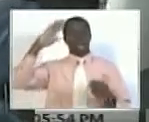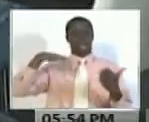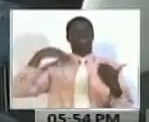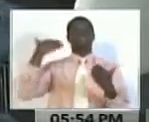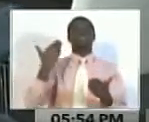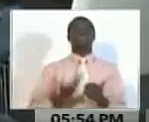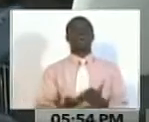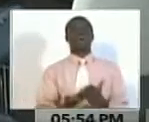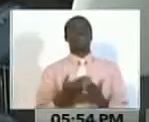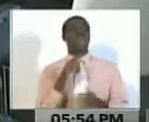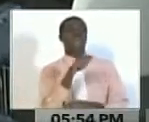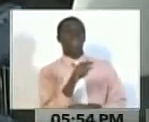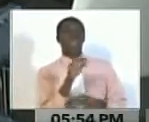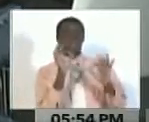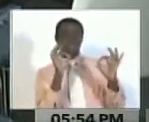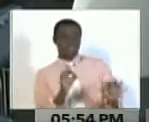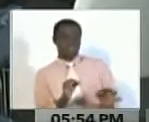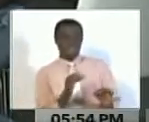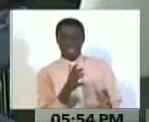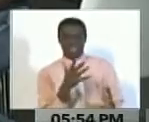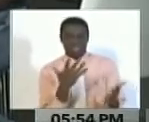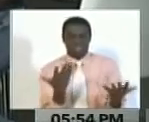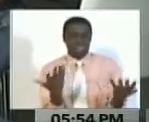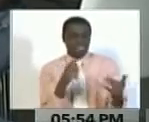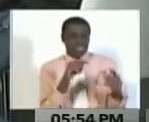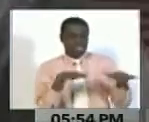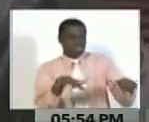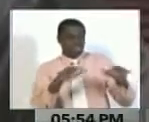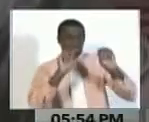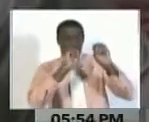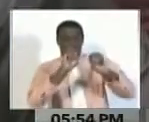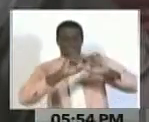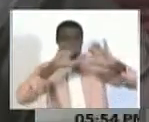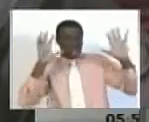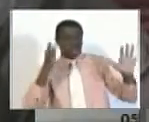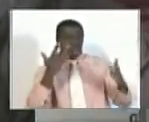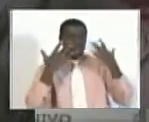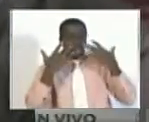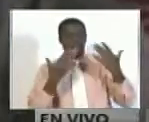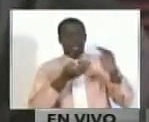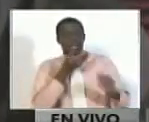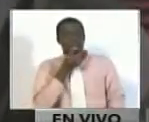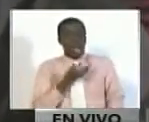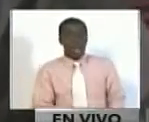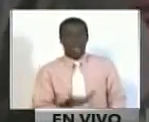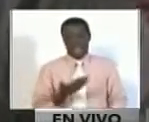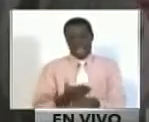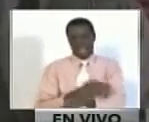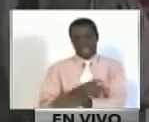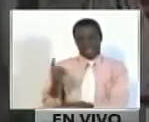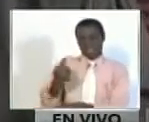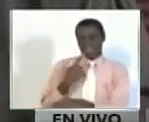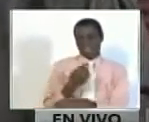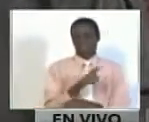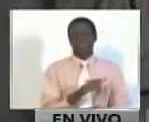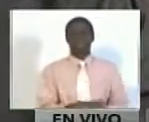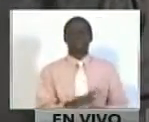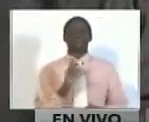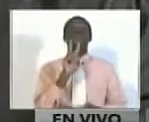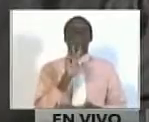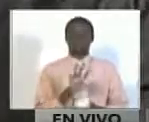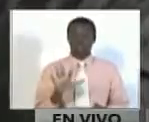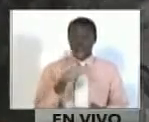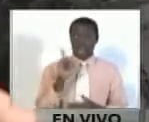eso no tiene nombre, lo que sucede allí. Es mágico, es magistral lo que hizo el maestro Alberto Stone Esteves. Entonces, Venezuela necesita y